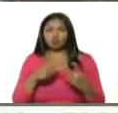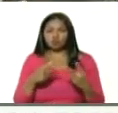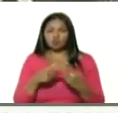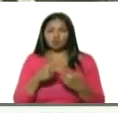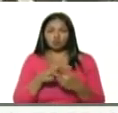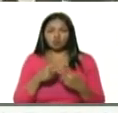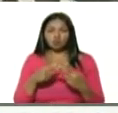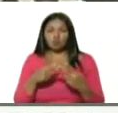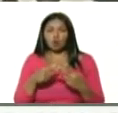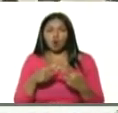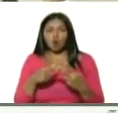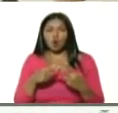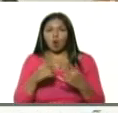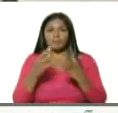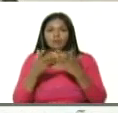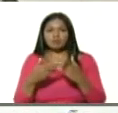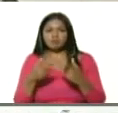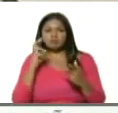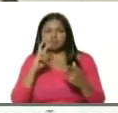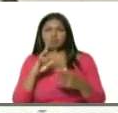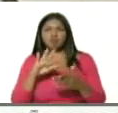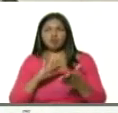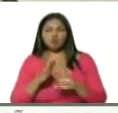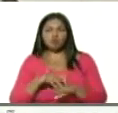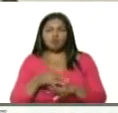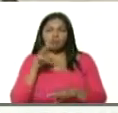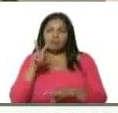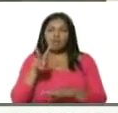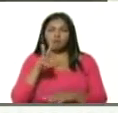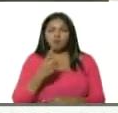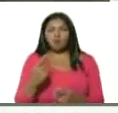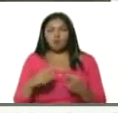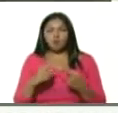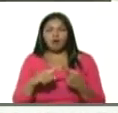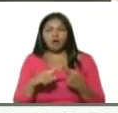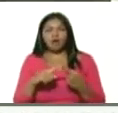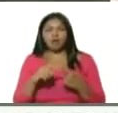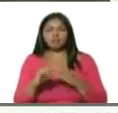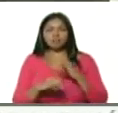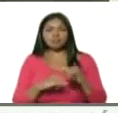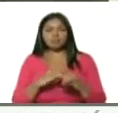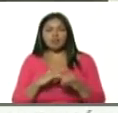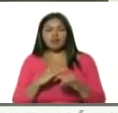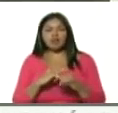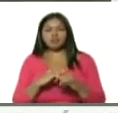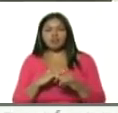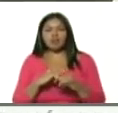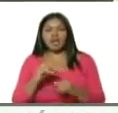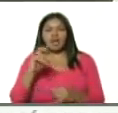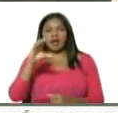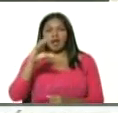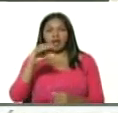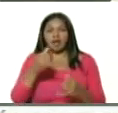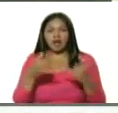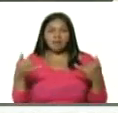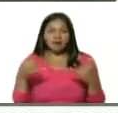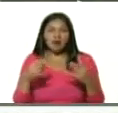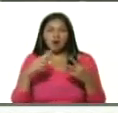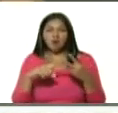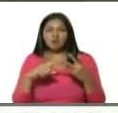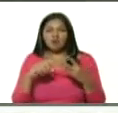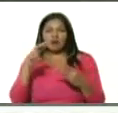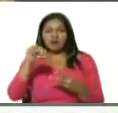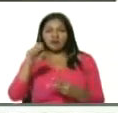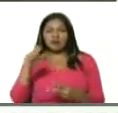dos procedimientos administrativos, uno contra Intercable y el otro contra Net1. Esperamos nosotros no